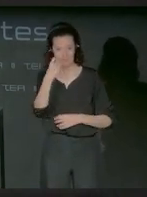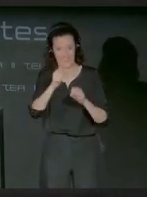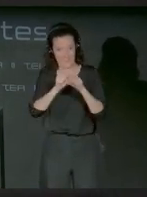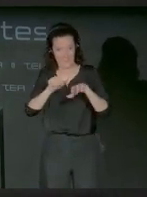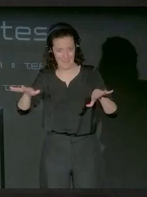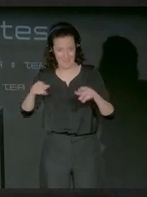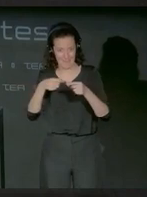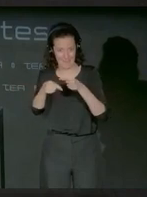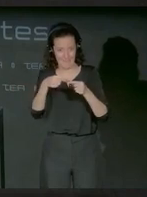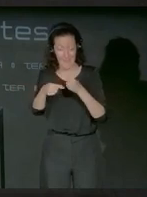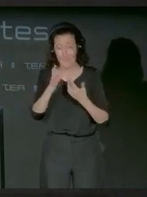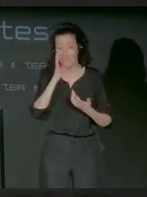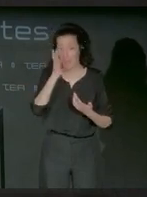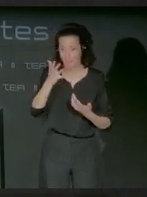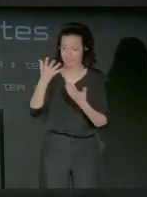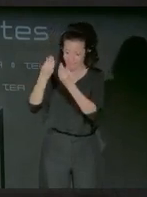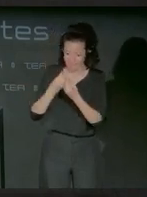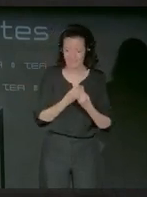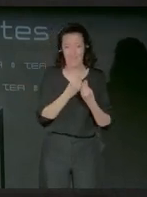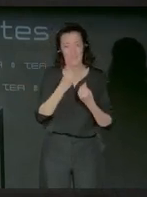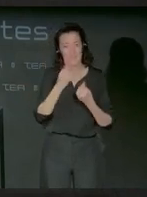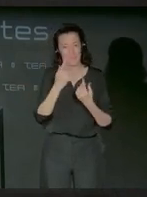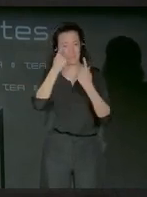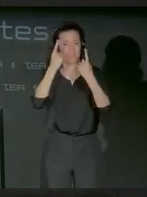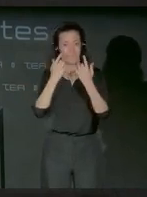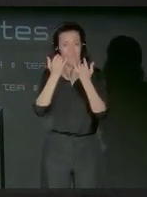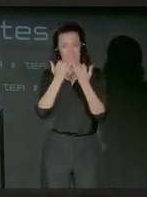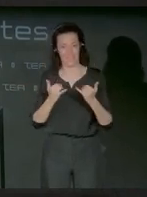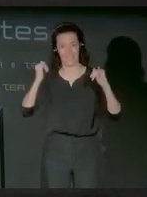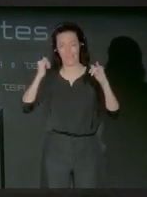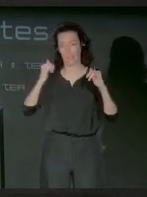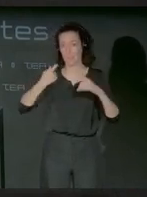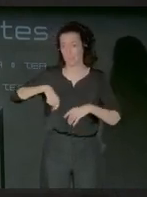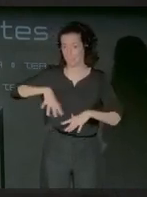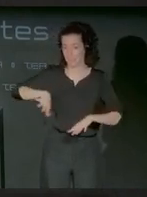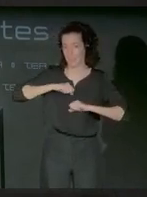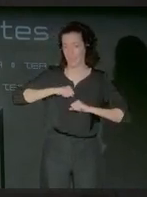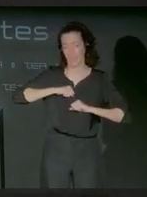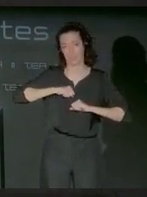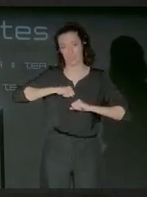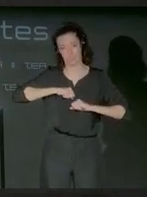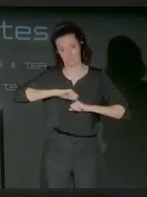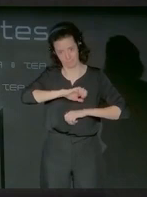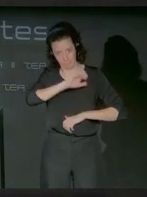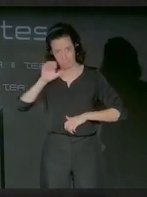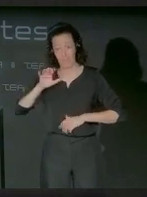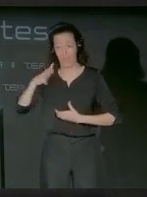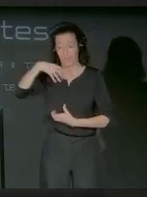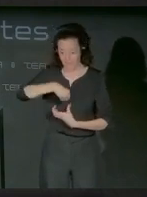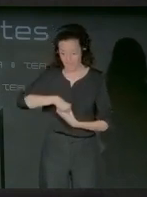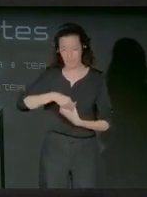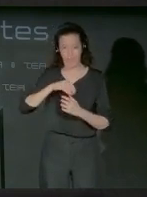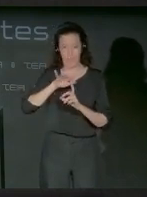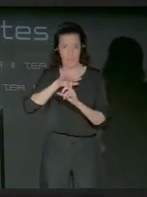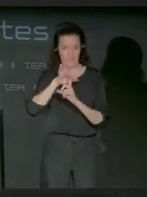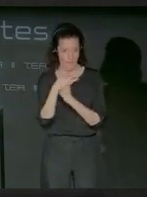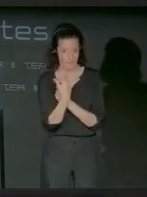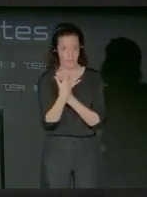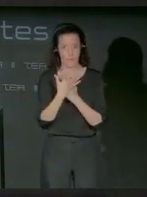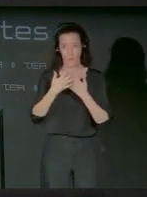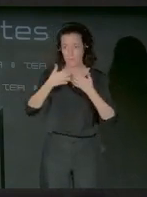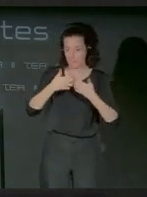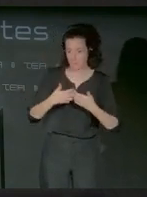primer evento de Presidencia española del Consejo de la Unión Europea que hacemos en el marco del Consejo de ministros de cultura y audiovisual vamos a hacer